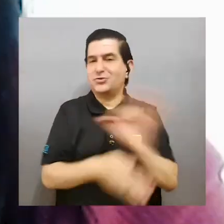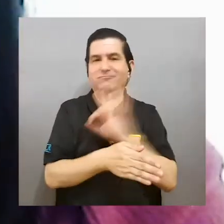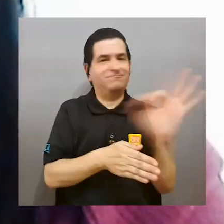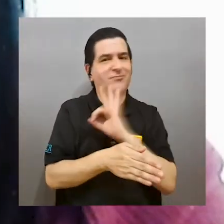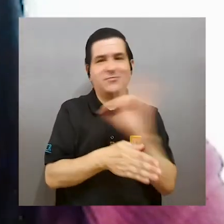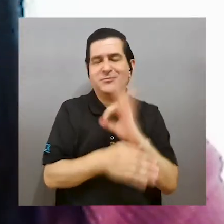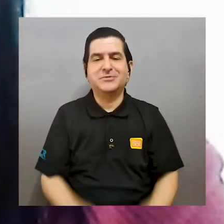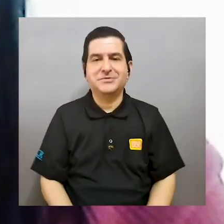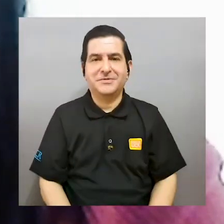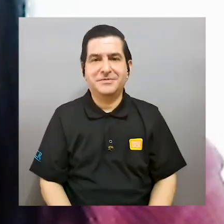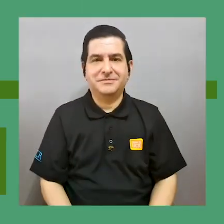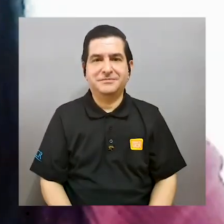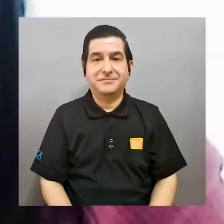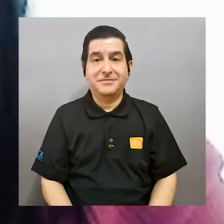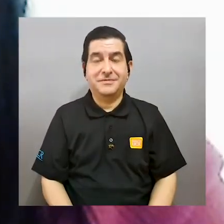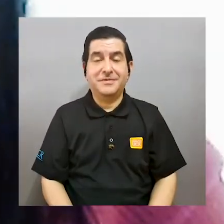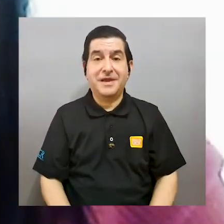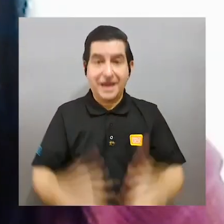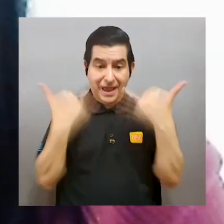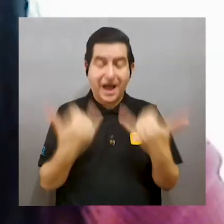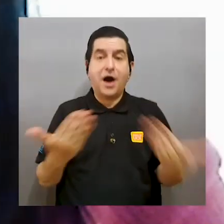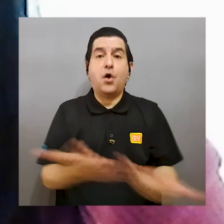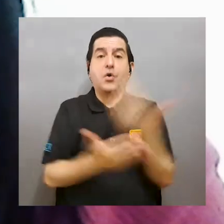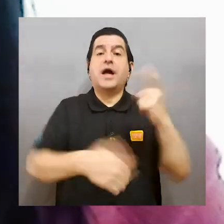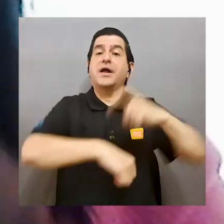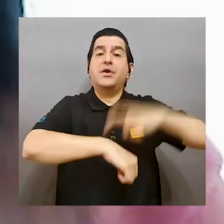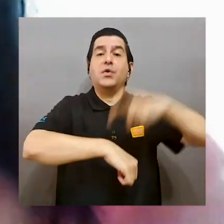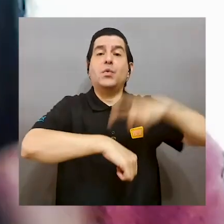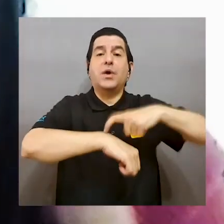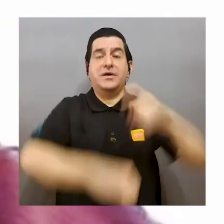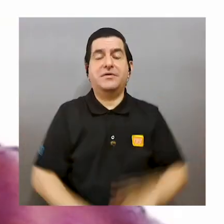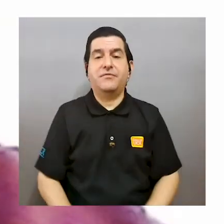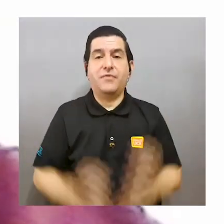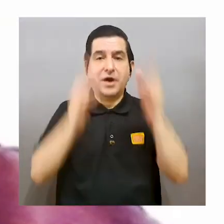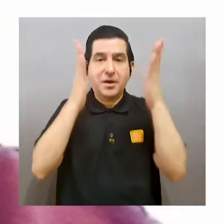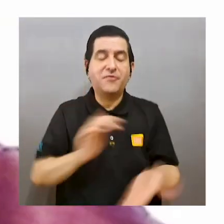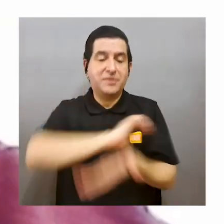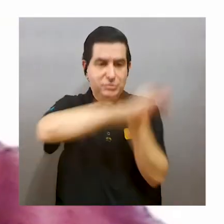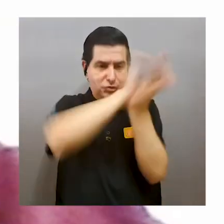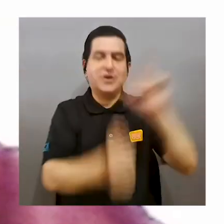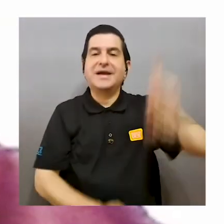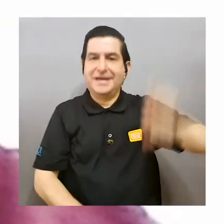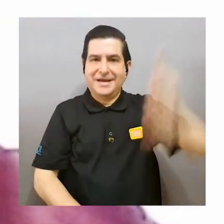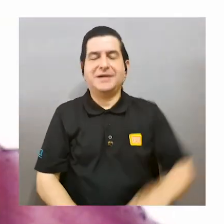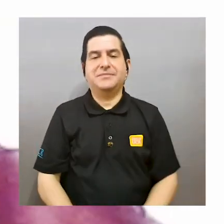no funciona. Estamos en una nueva era, el docente tiene que